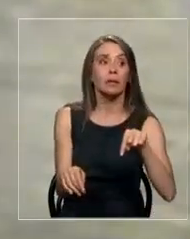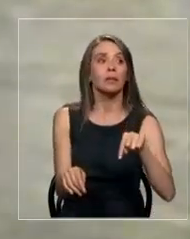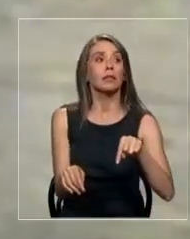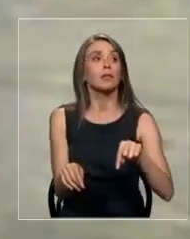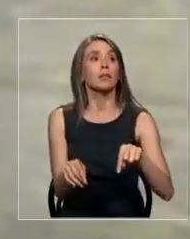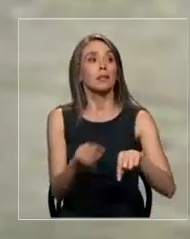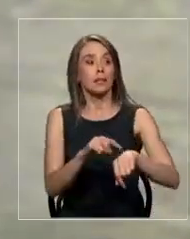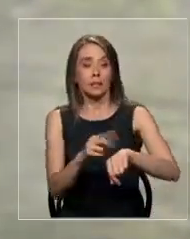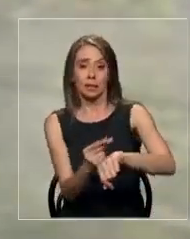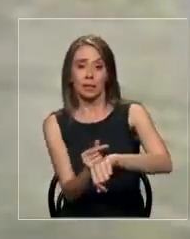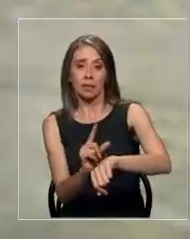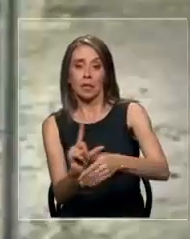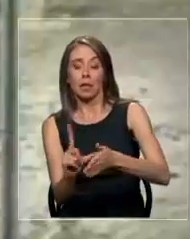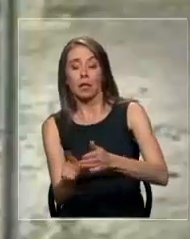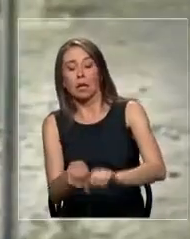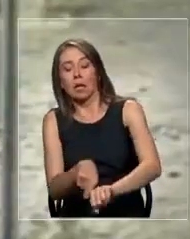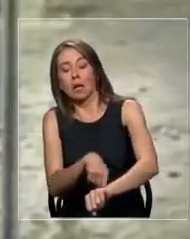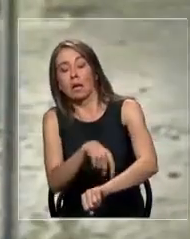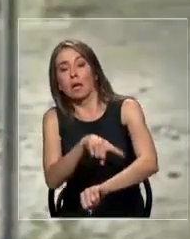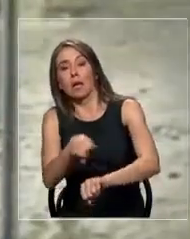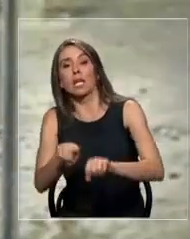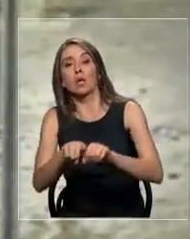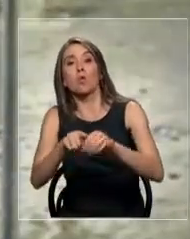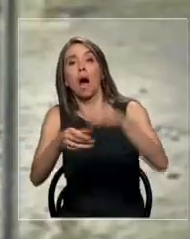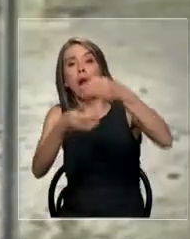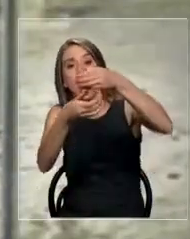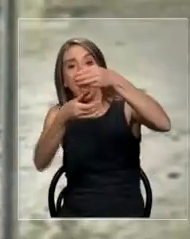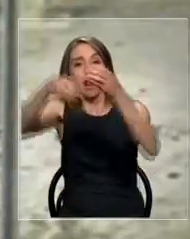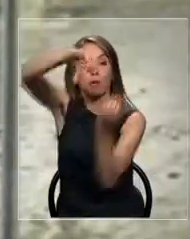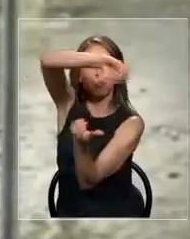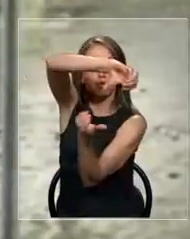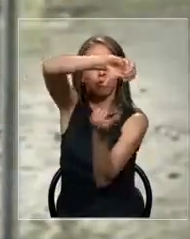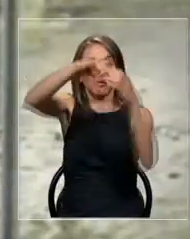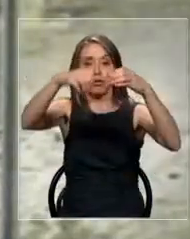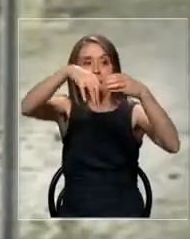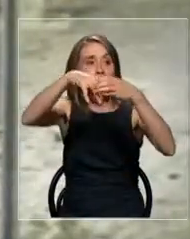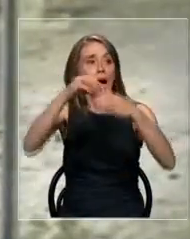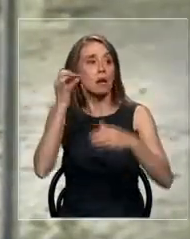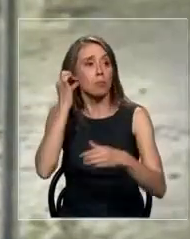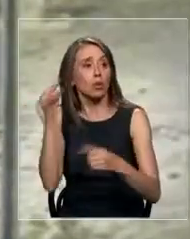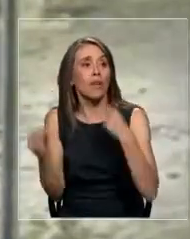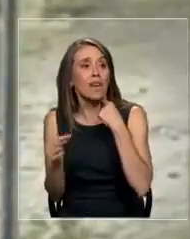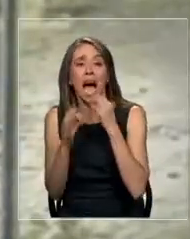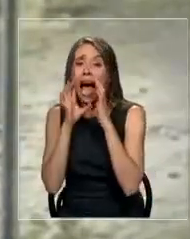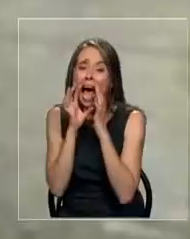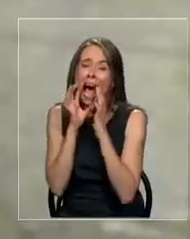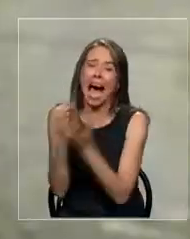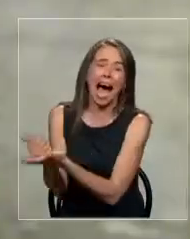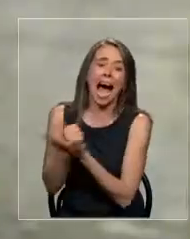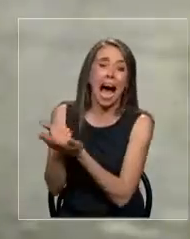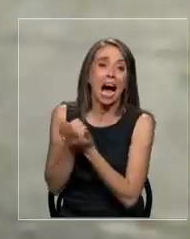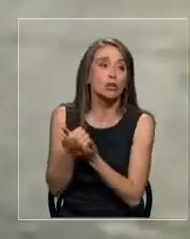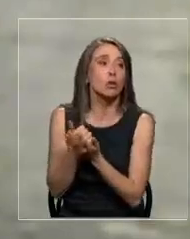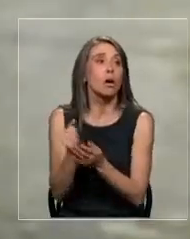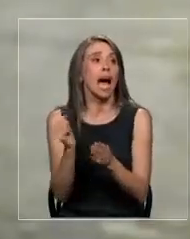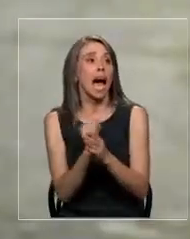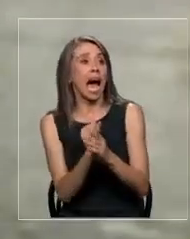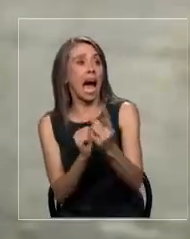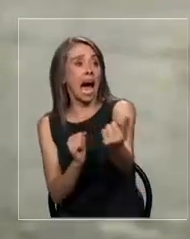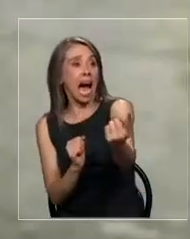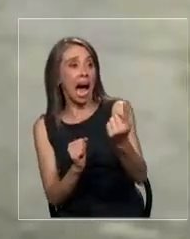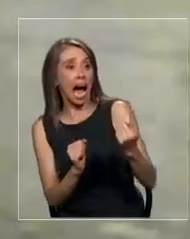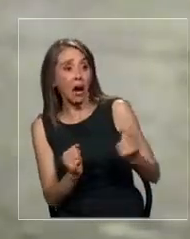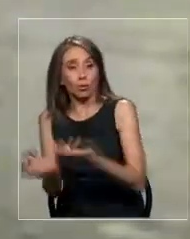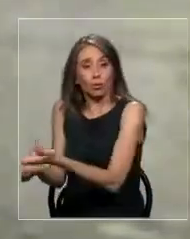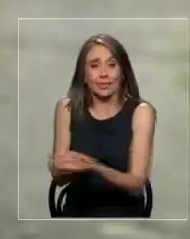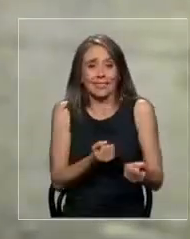Segundos pasan demasiado lento, cual reloj de arena. Son una eternidad para esta víctima que clama por ayuda al primer vehículo que pasa